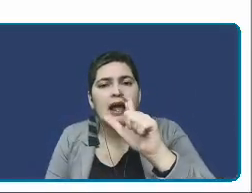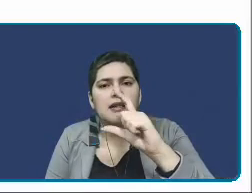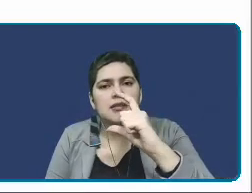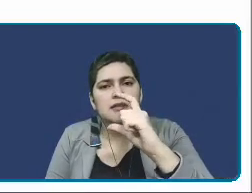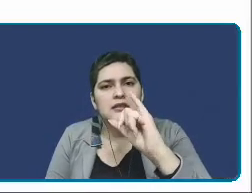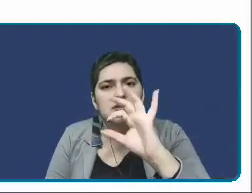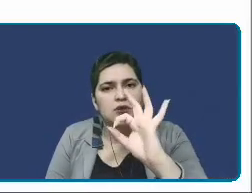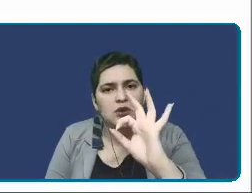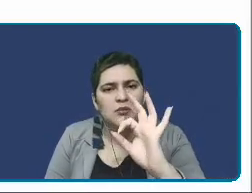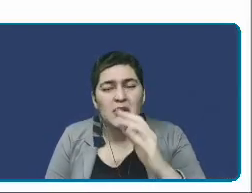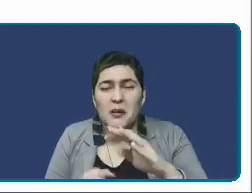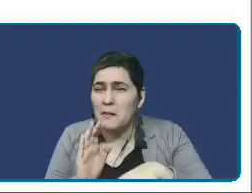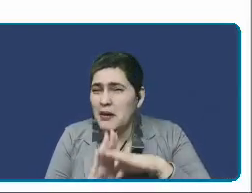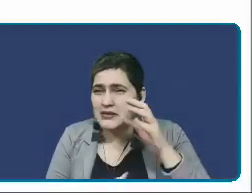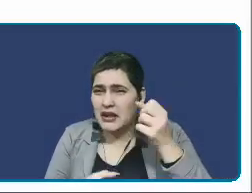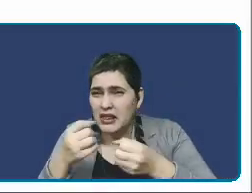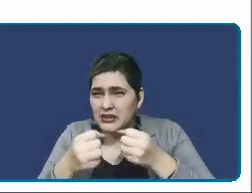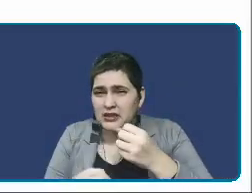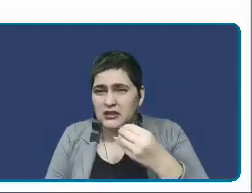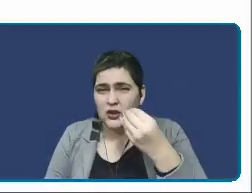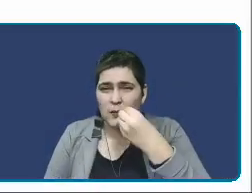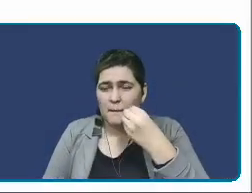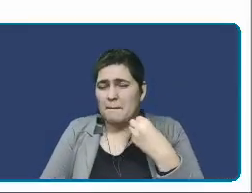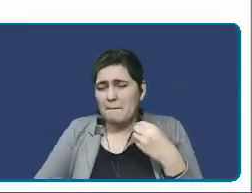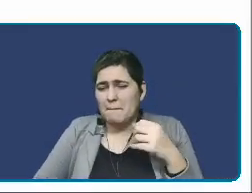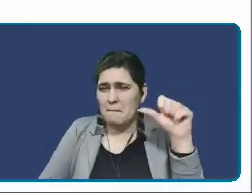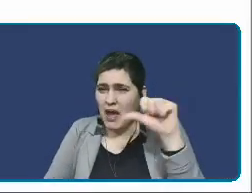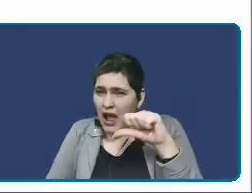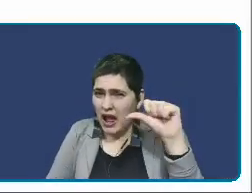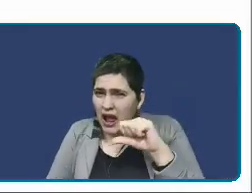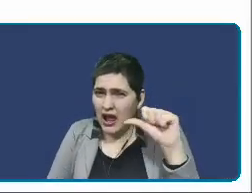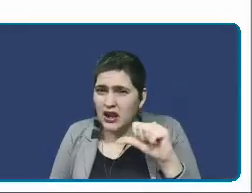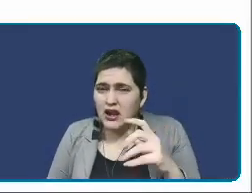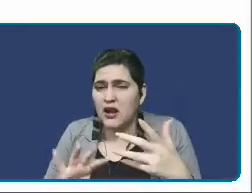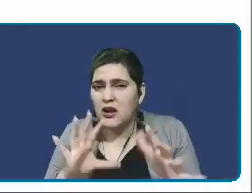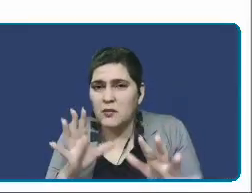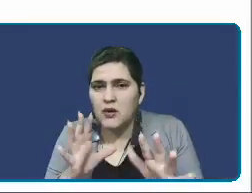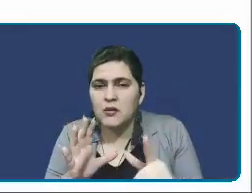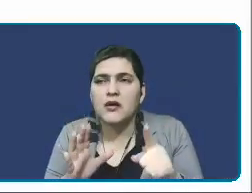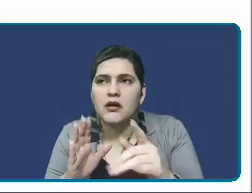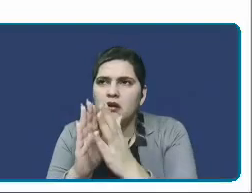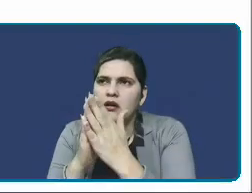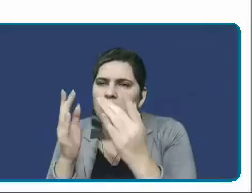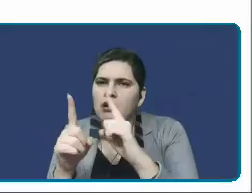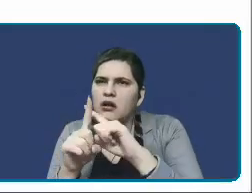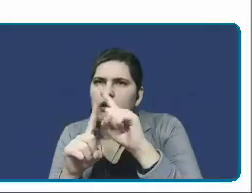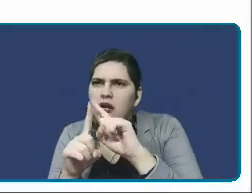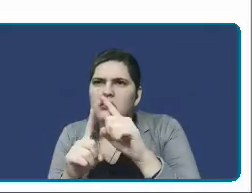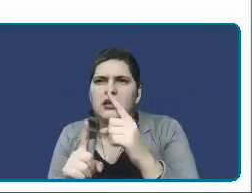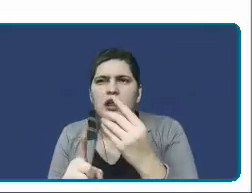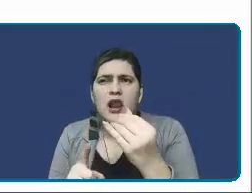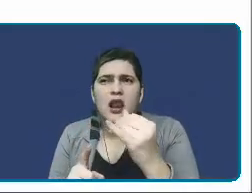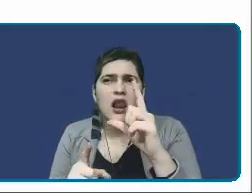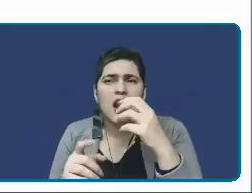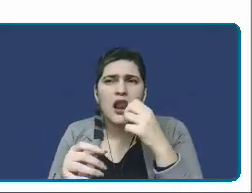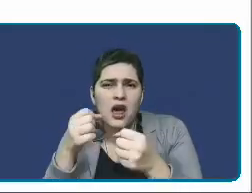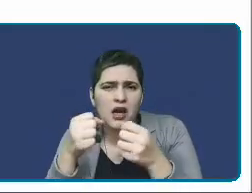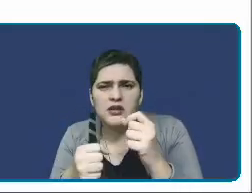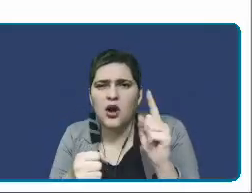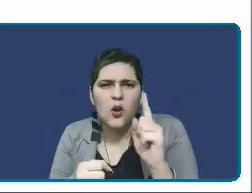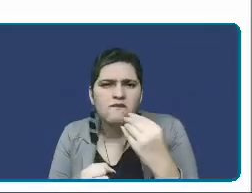más leche, no me hará mal tomar mucha leche, por ejemplo, porque lo que dice la literatura, que a lo mejor la leche no es tan buena. También se